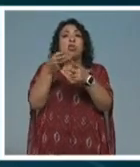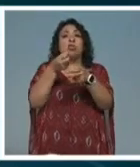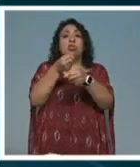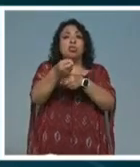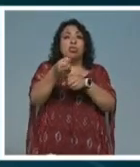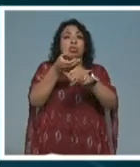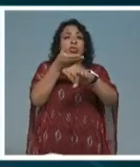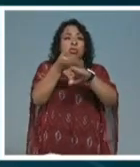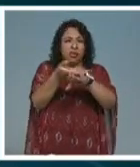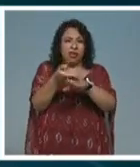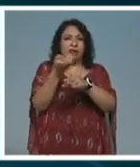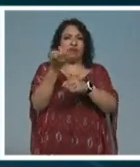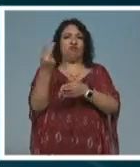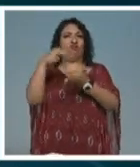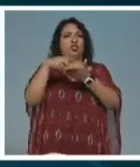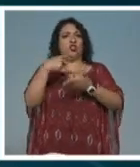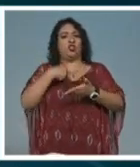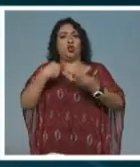lastimado.